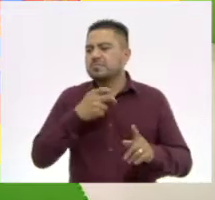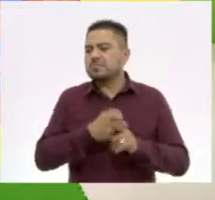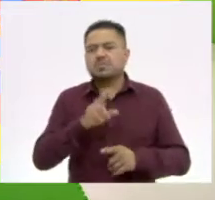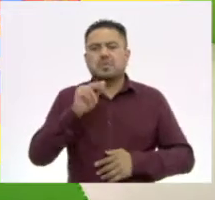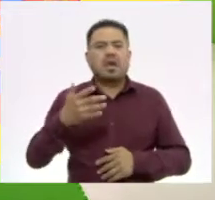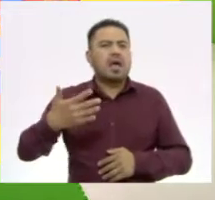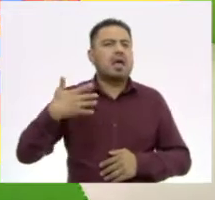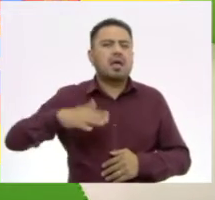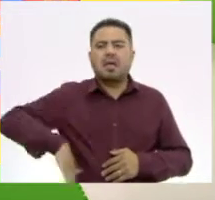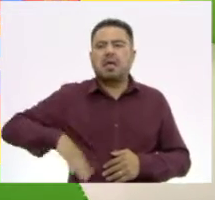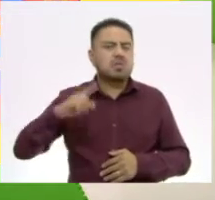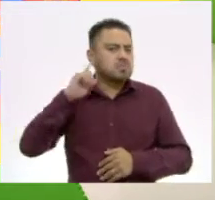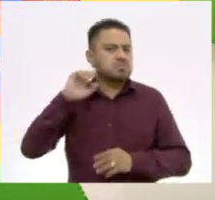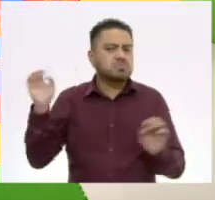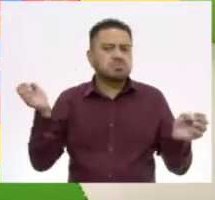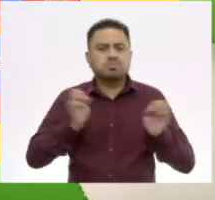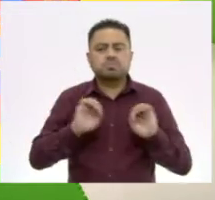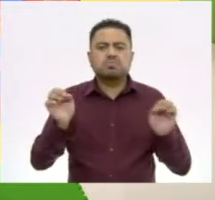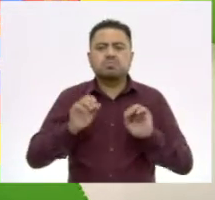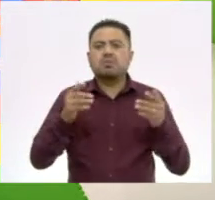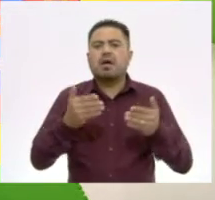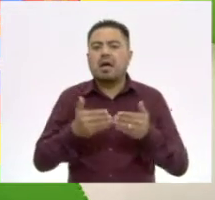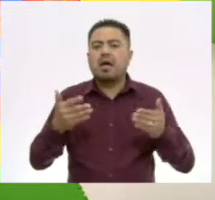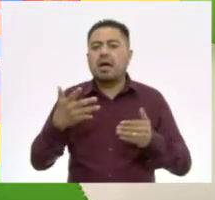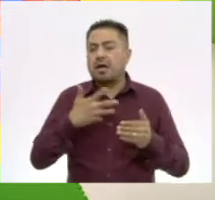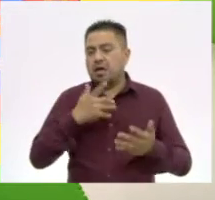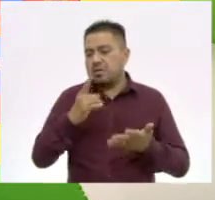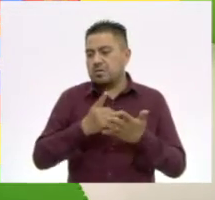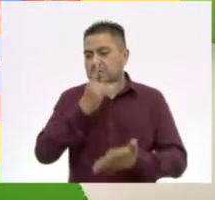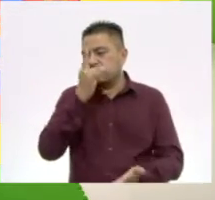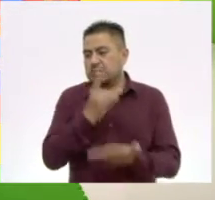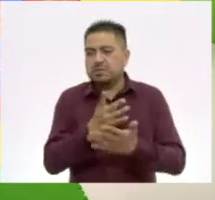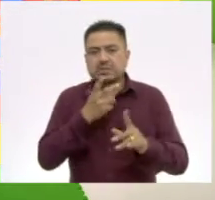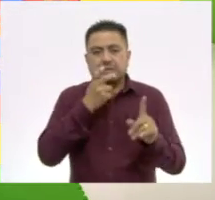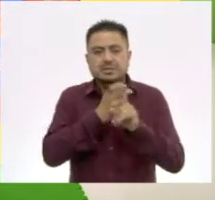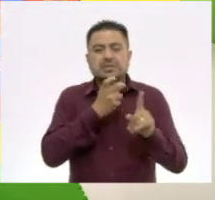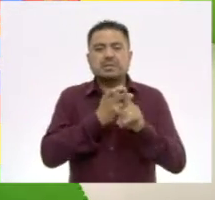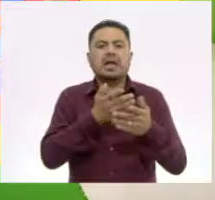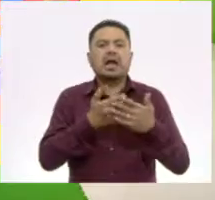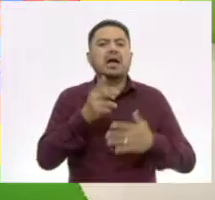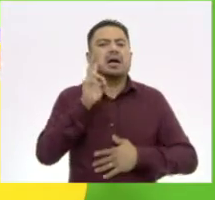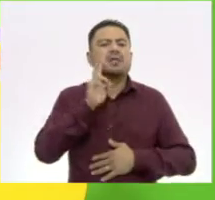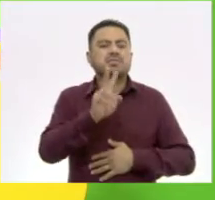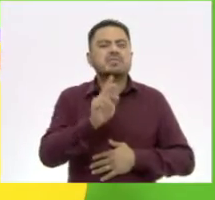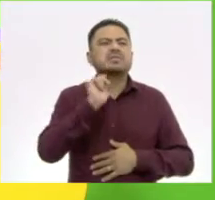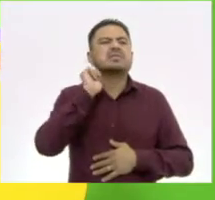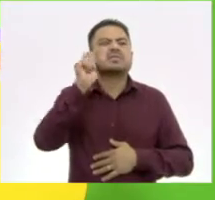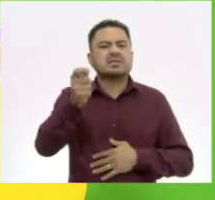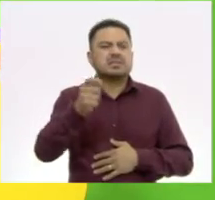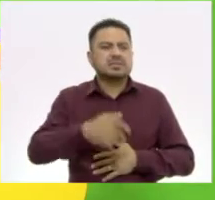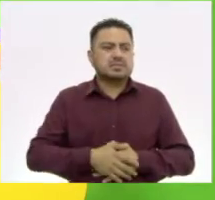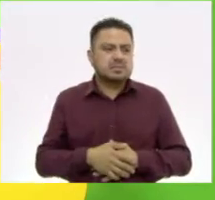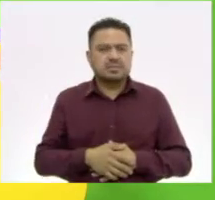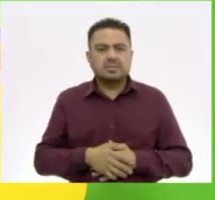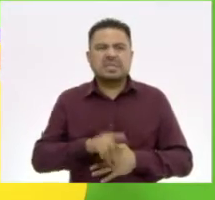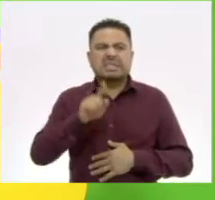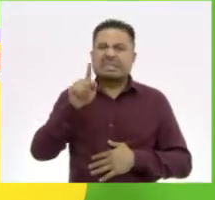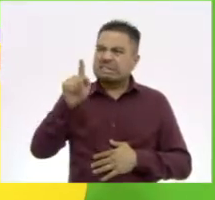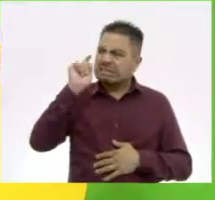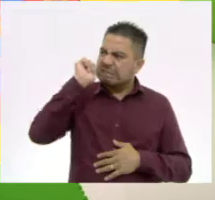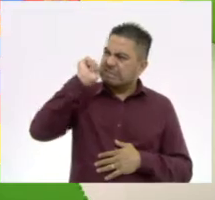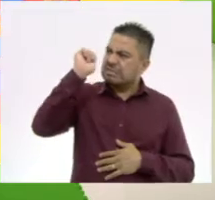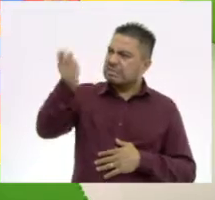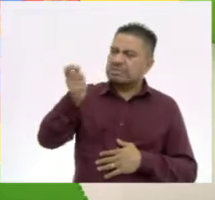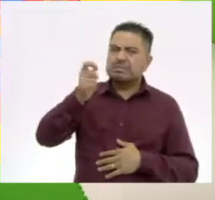escuchó ahora nos quedan estos vamos a ver ese que cesó